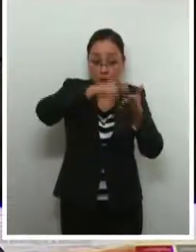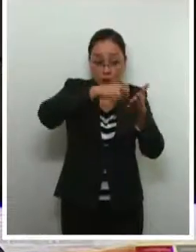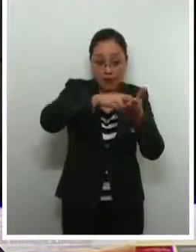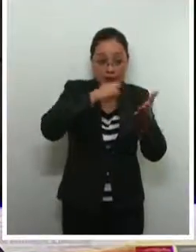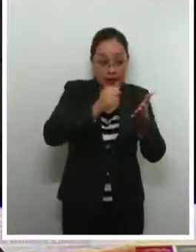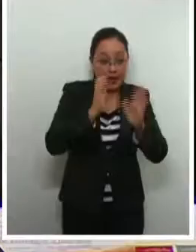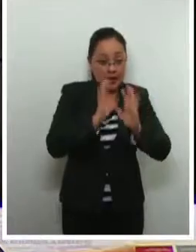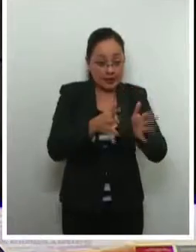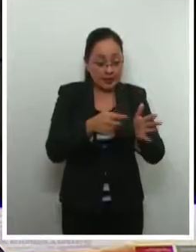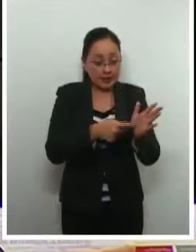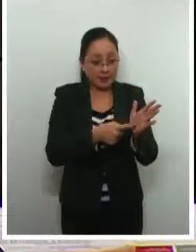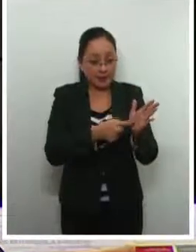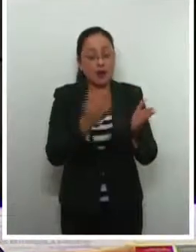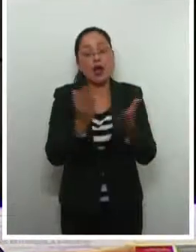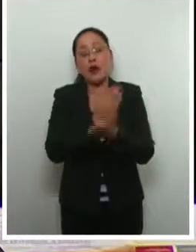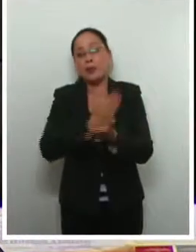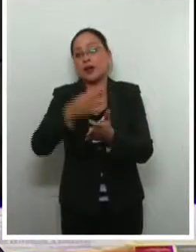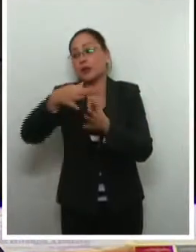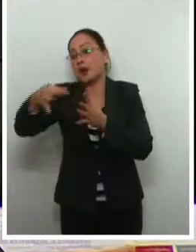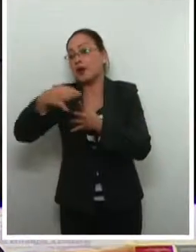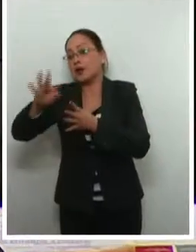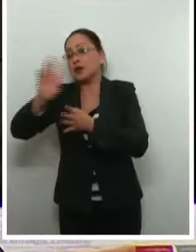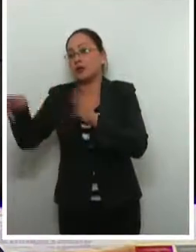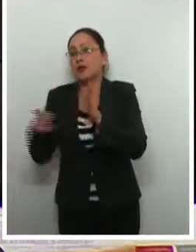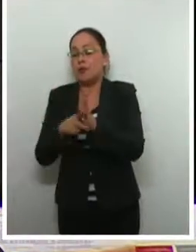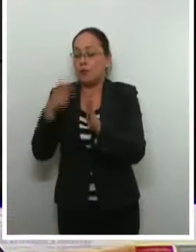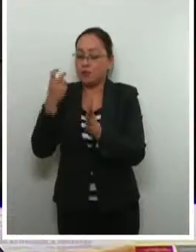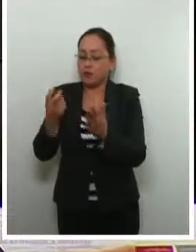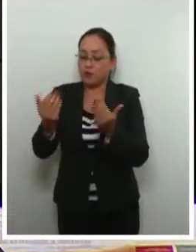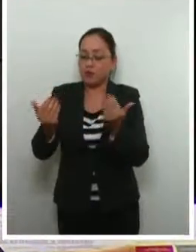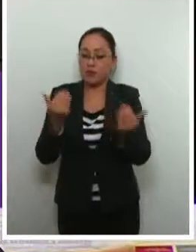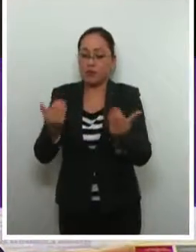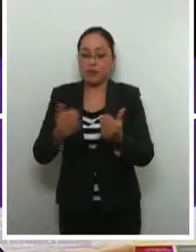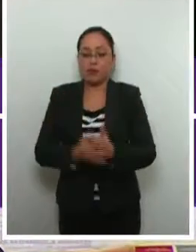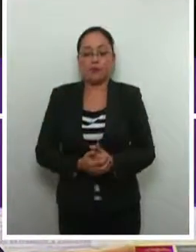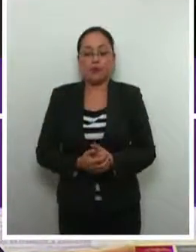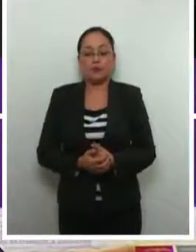modifiquen el dictamen presentado.